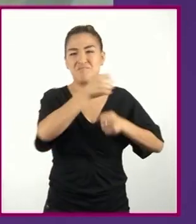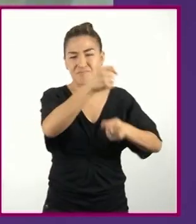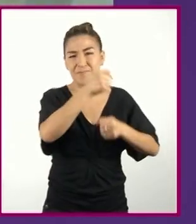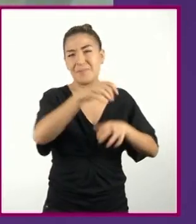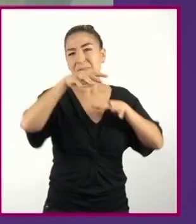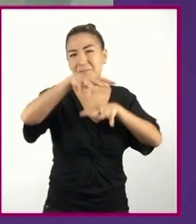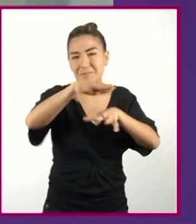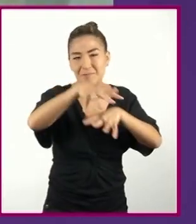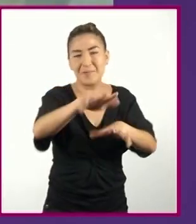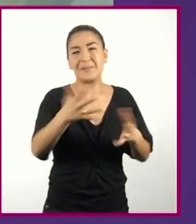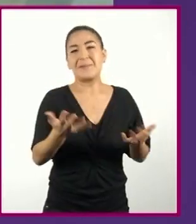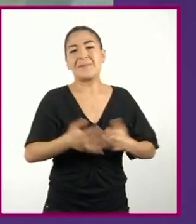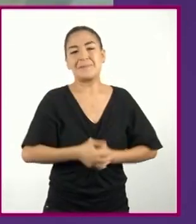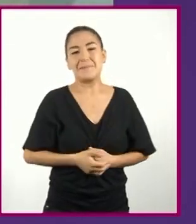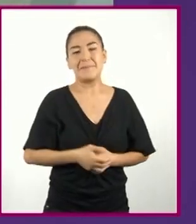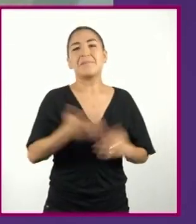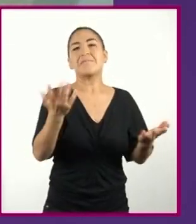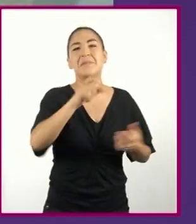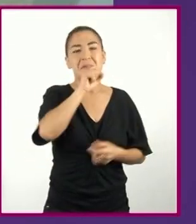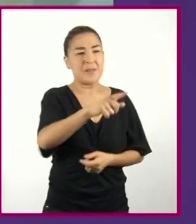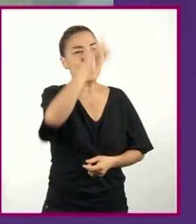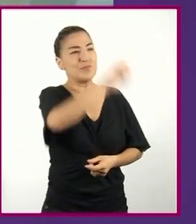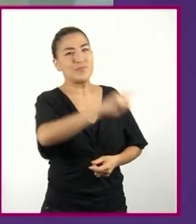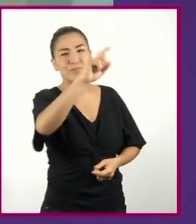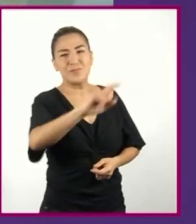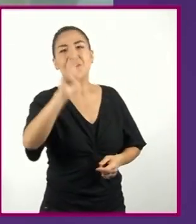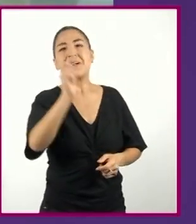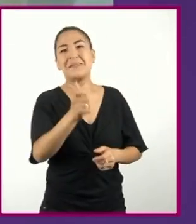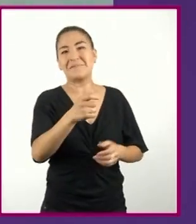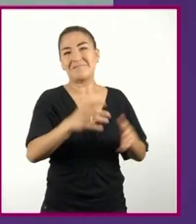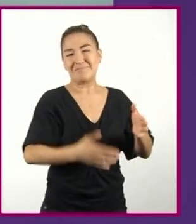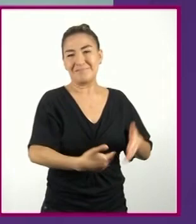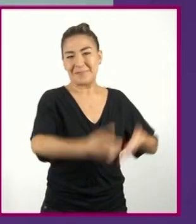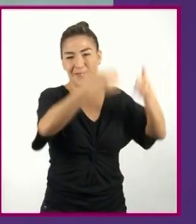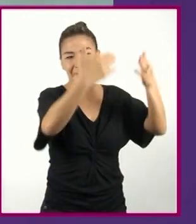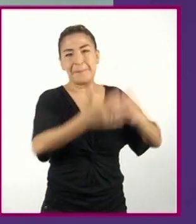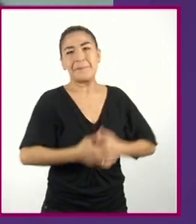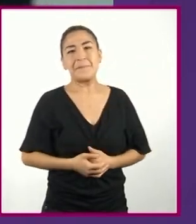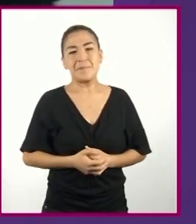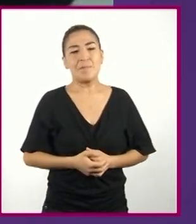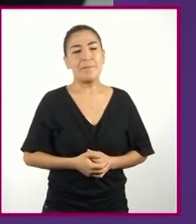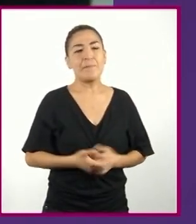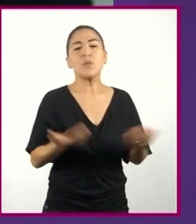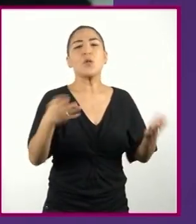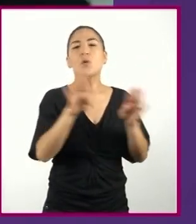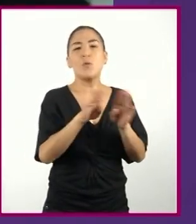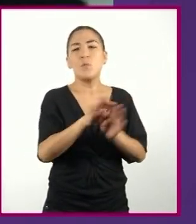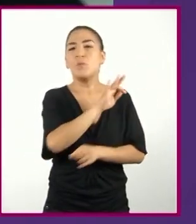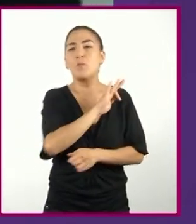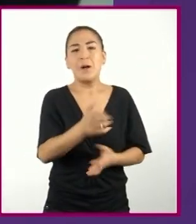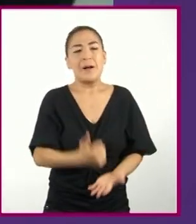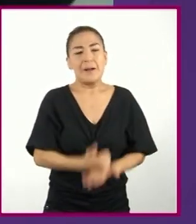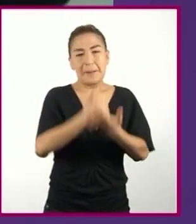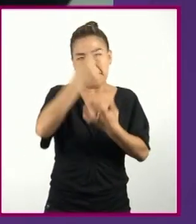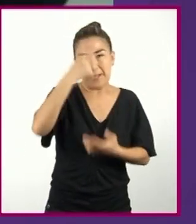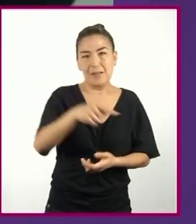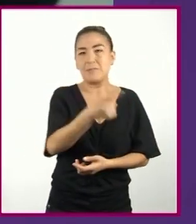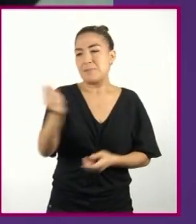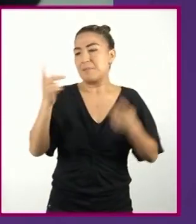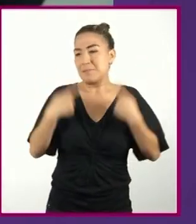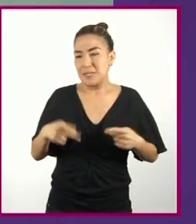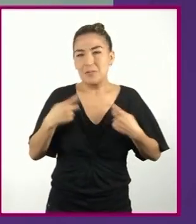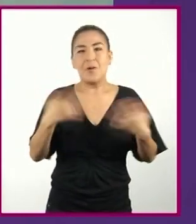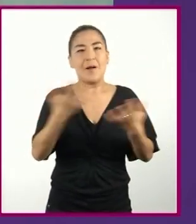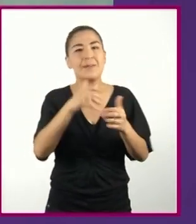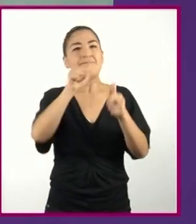o también los que hacen grafitis en las paredes. ¿Cómo puede ayudar a las personas a ver o practicar las